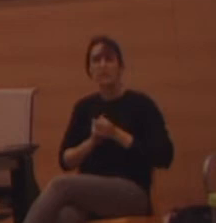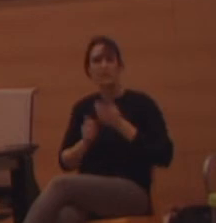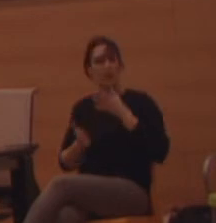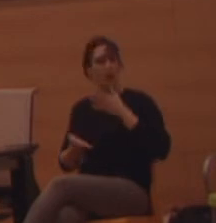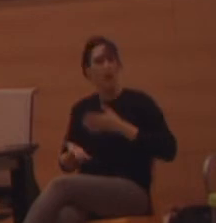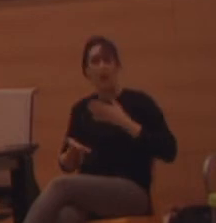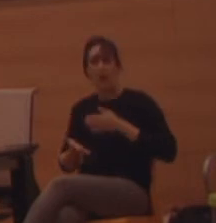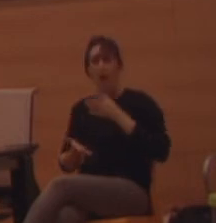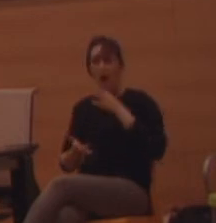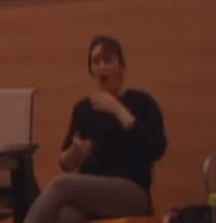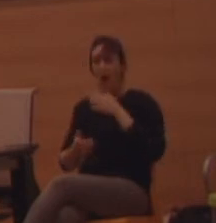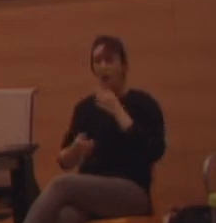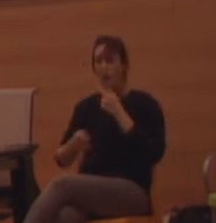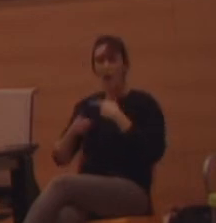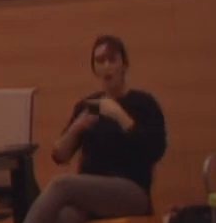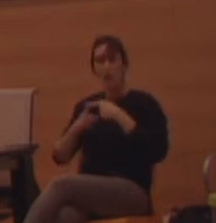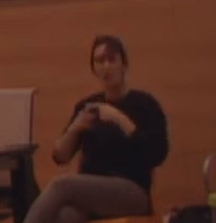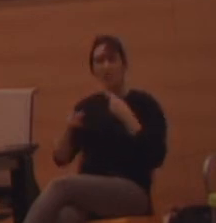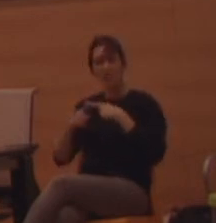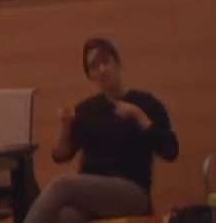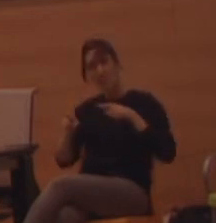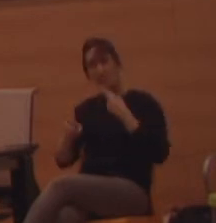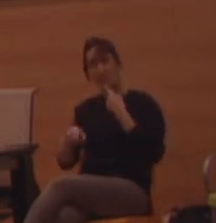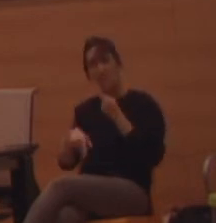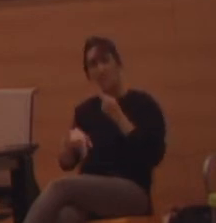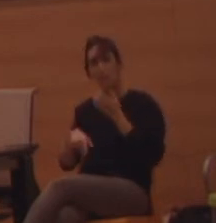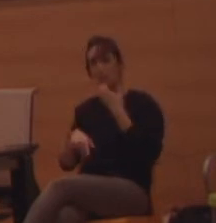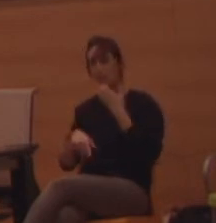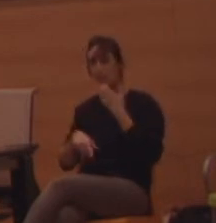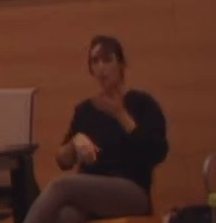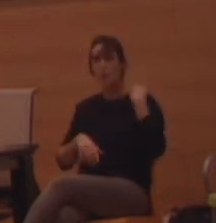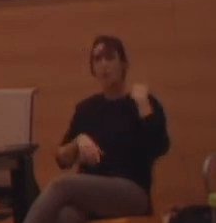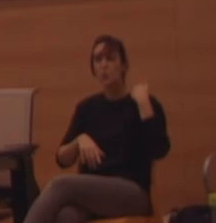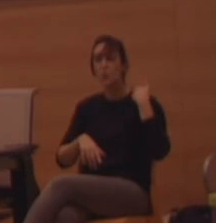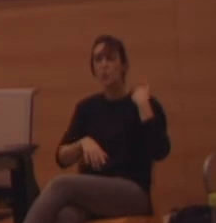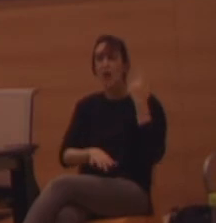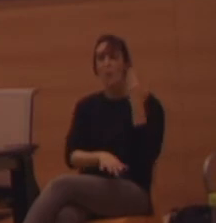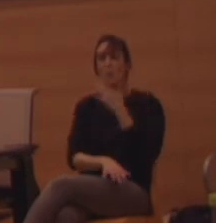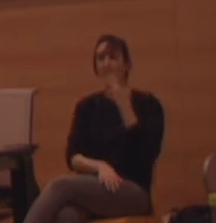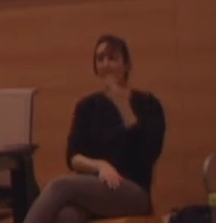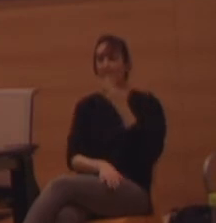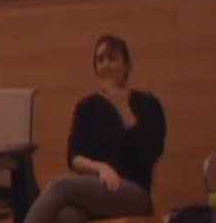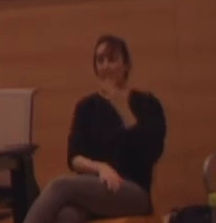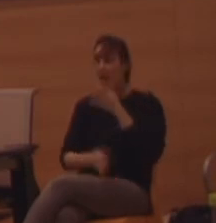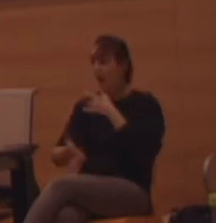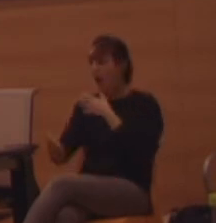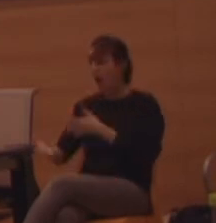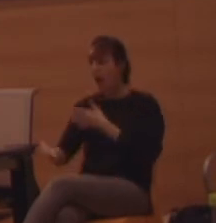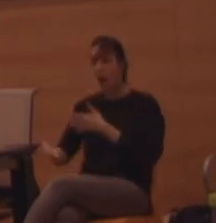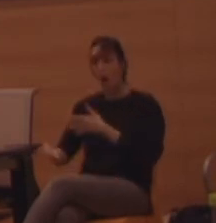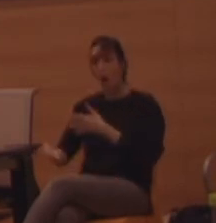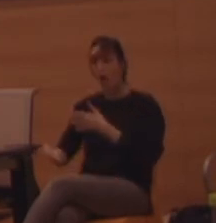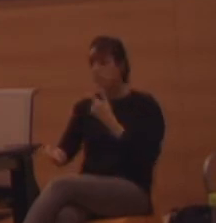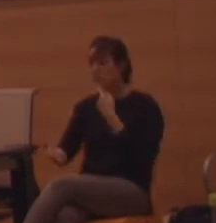antes se están diciendo cosas contrarias ahora. Del betadine, que era un producto muy bueno, pasó a ser un producto